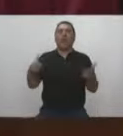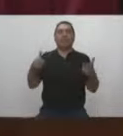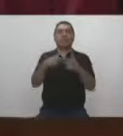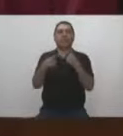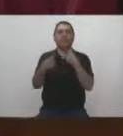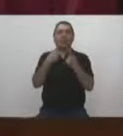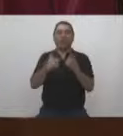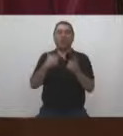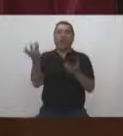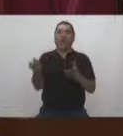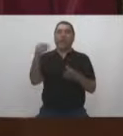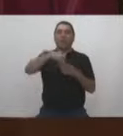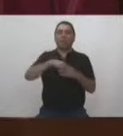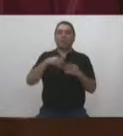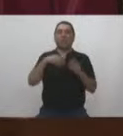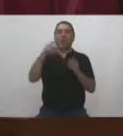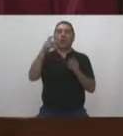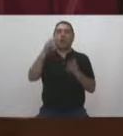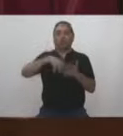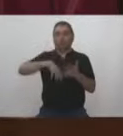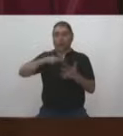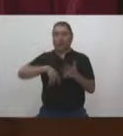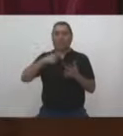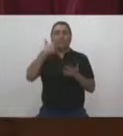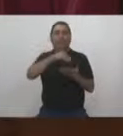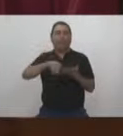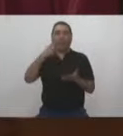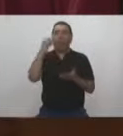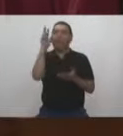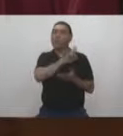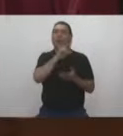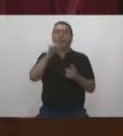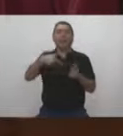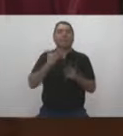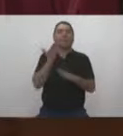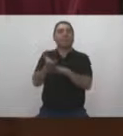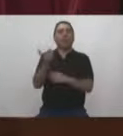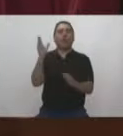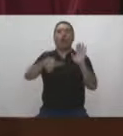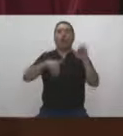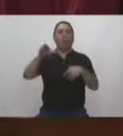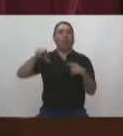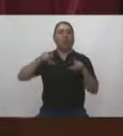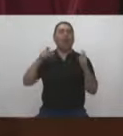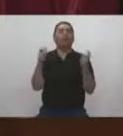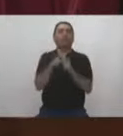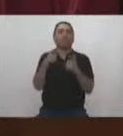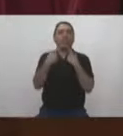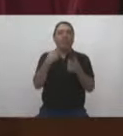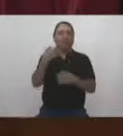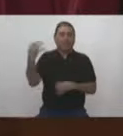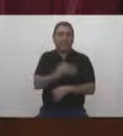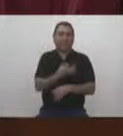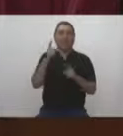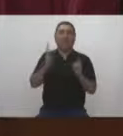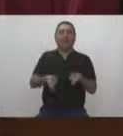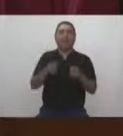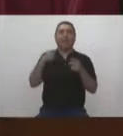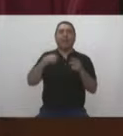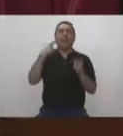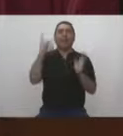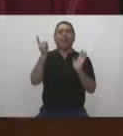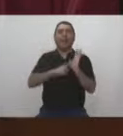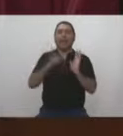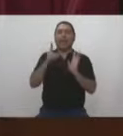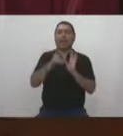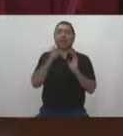puso allí, que les dio el honor de estar en la Cámara de Diputados o en la Cámara de Senadores. Y cuando pasan estas cosas, uno, bueno,